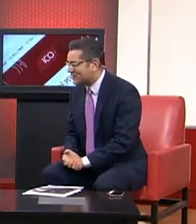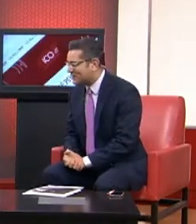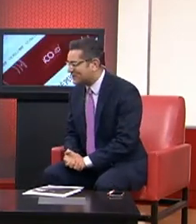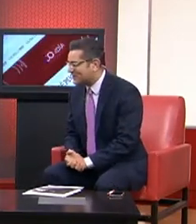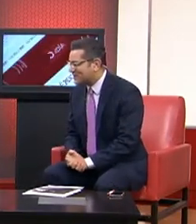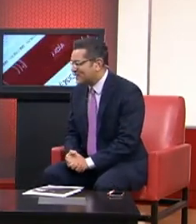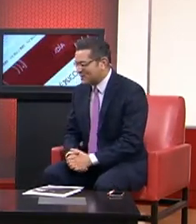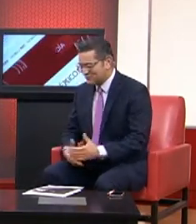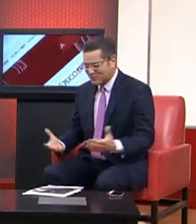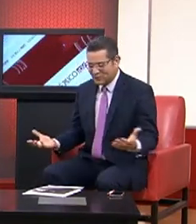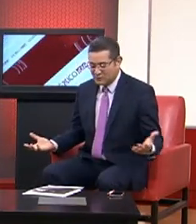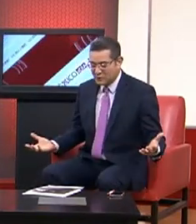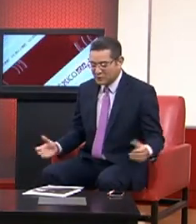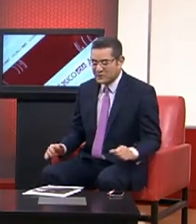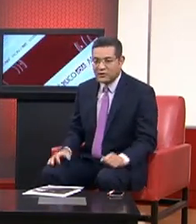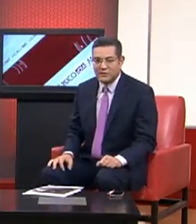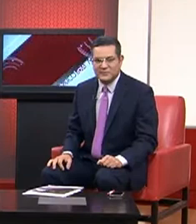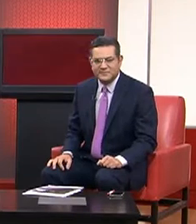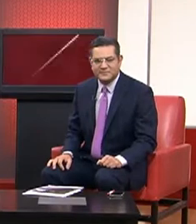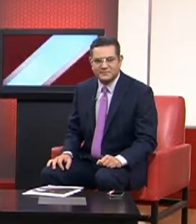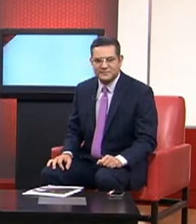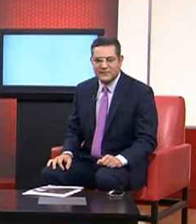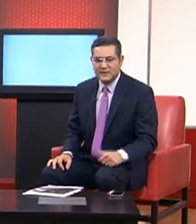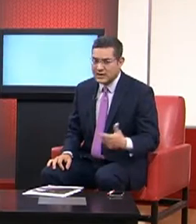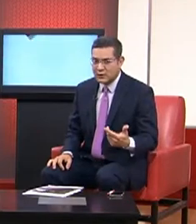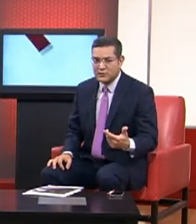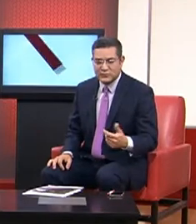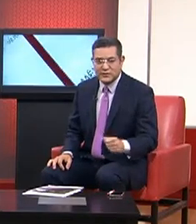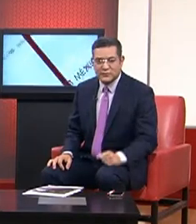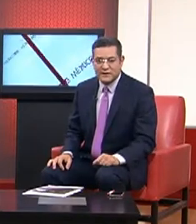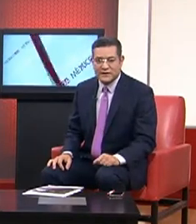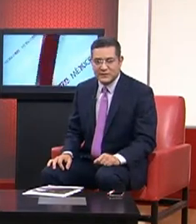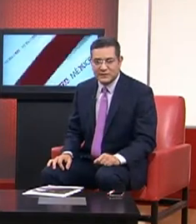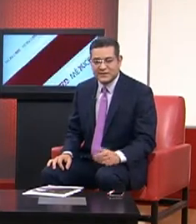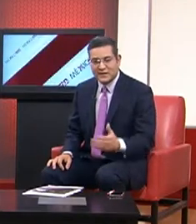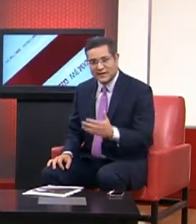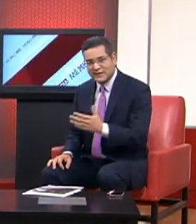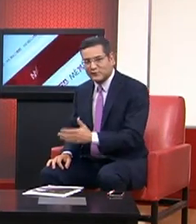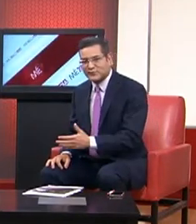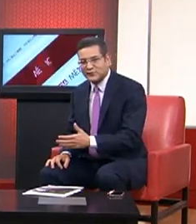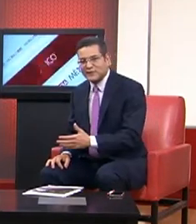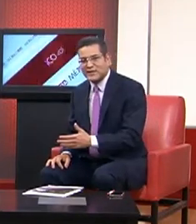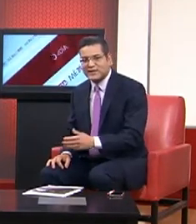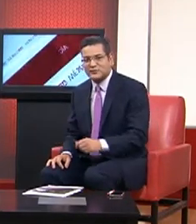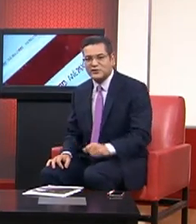varias recomendaciones sobre cómo vivir mejor, recomendaciones muy efectivas.